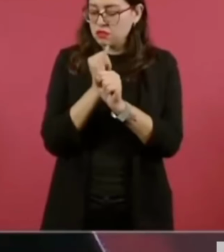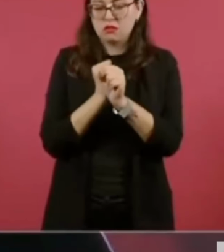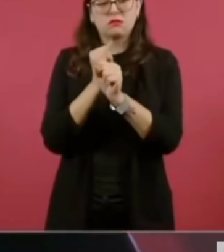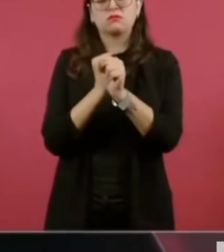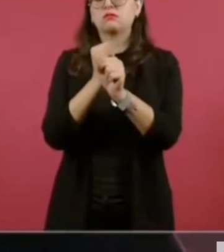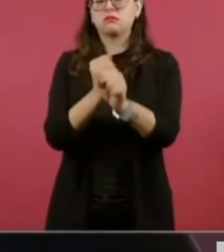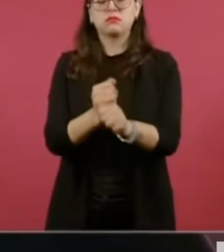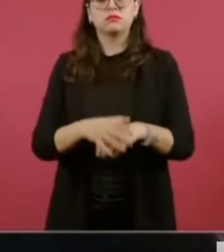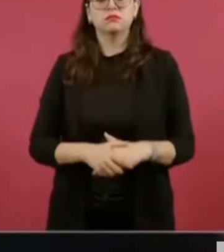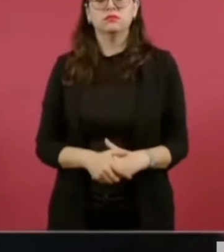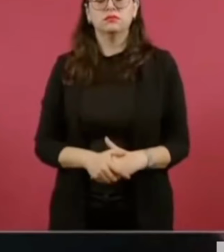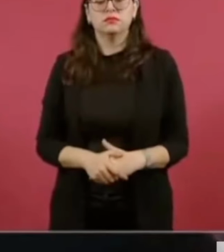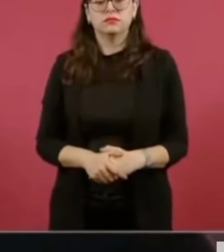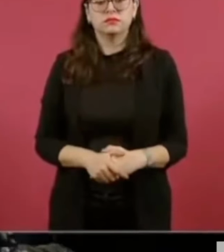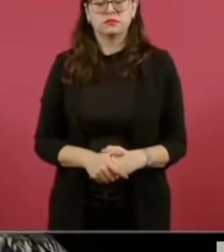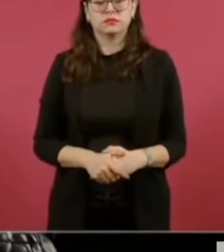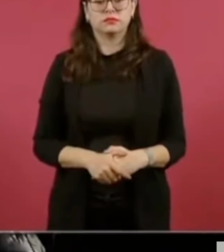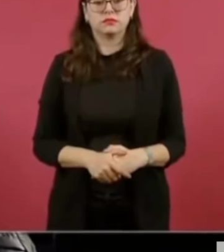Y